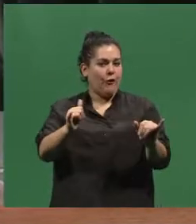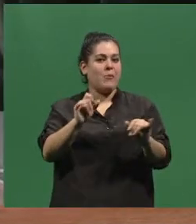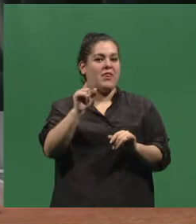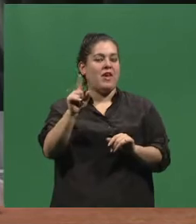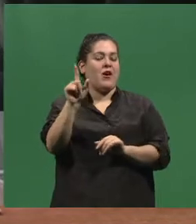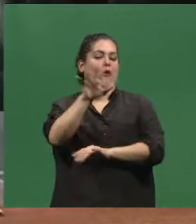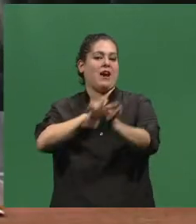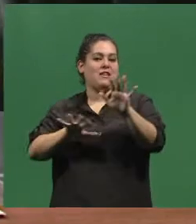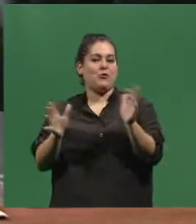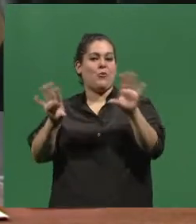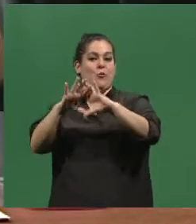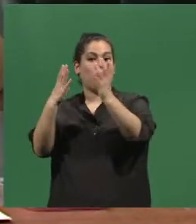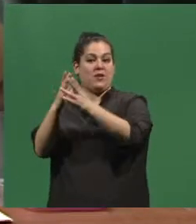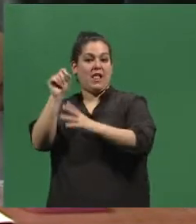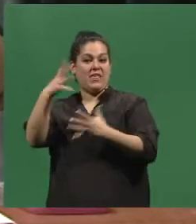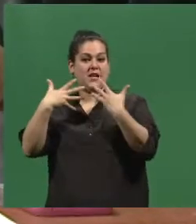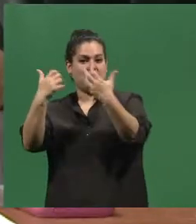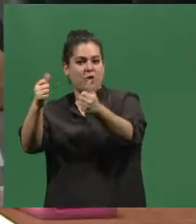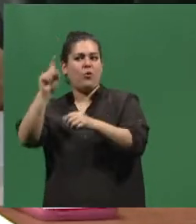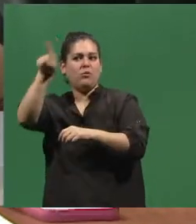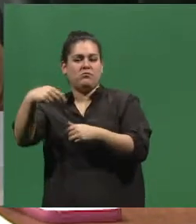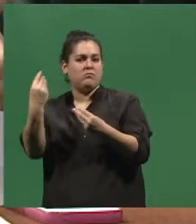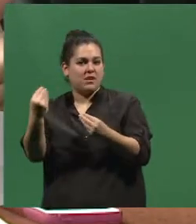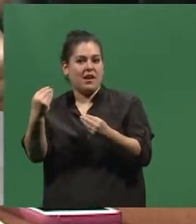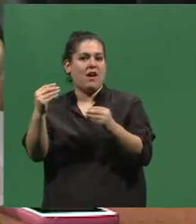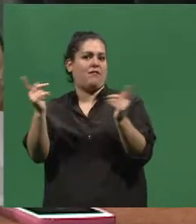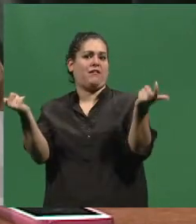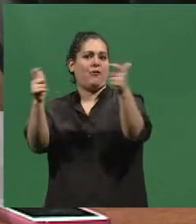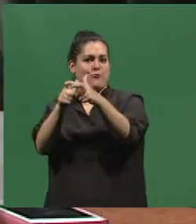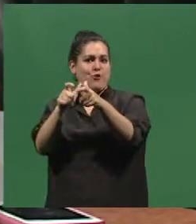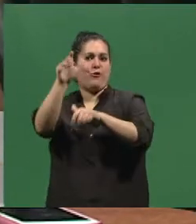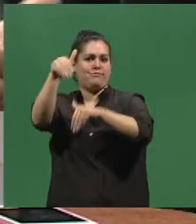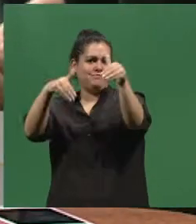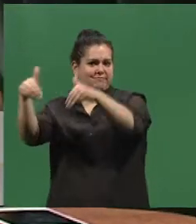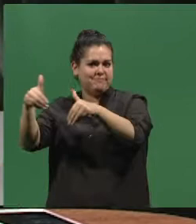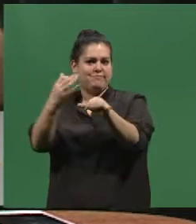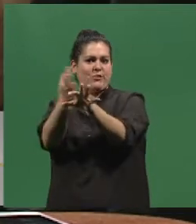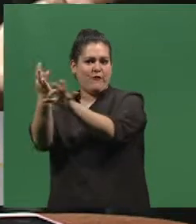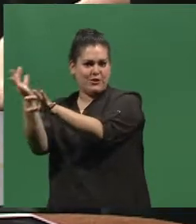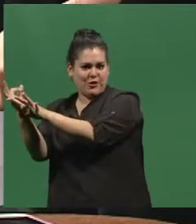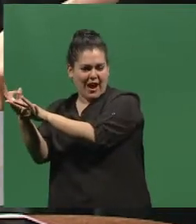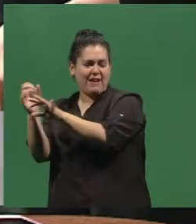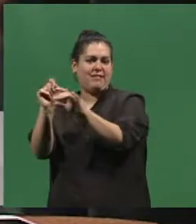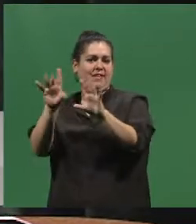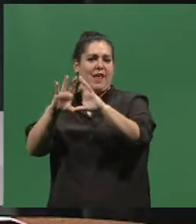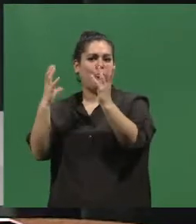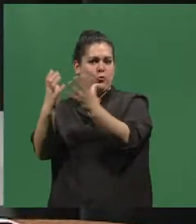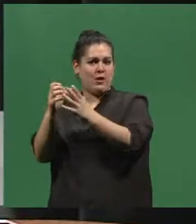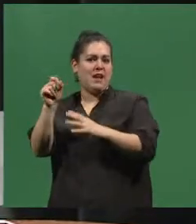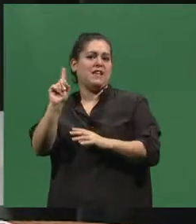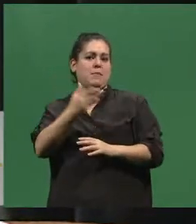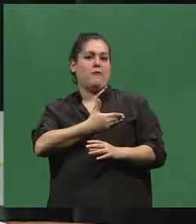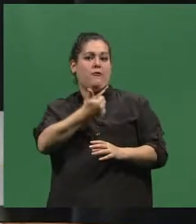la Organización Mundial de la Salud, que surge de una reunión de expertos, una reunión mixta de expertos de la Organización Mundial de la Salud y de la